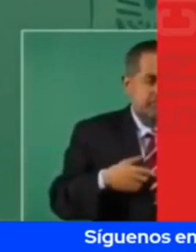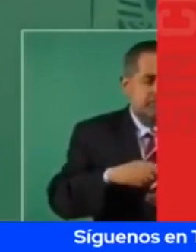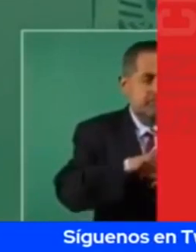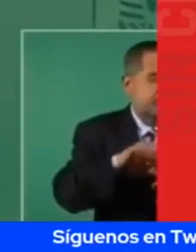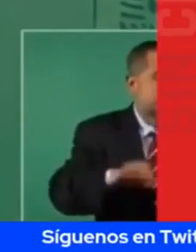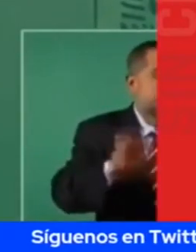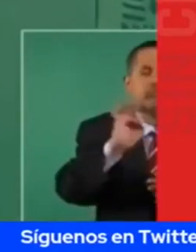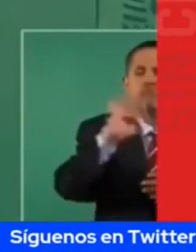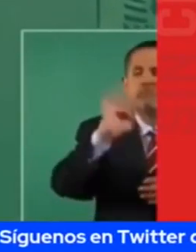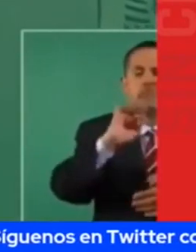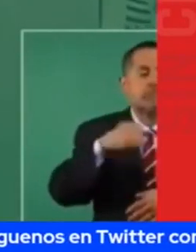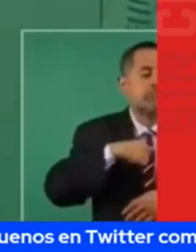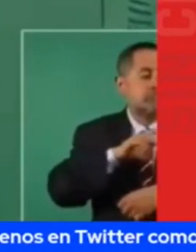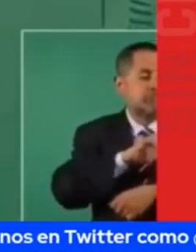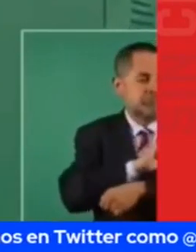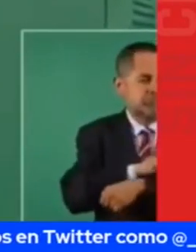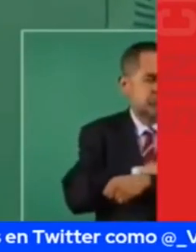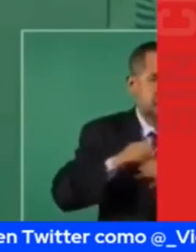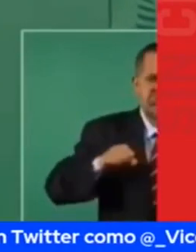o el poder por el poder,